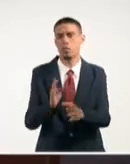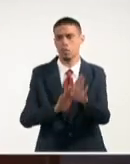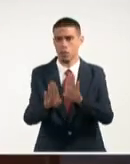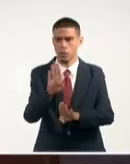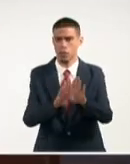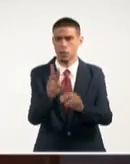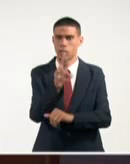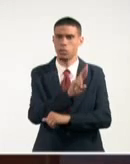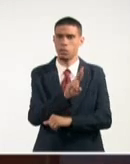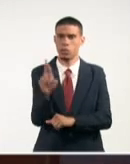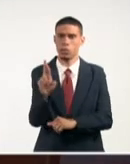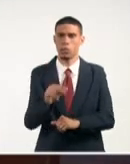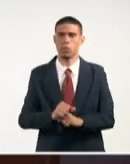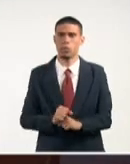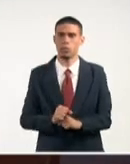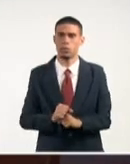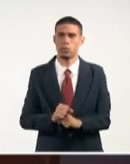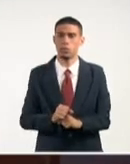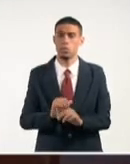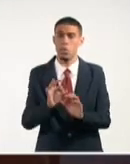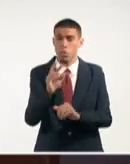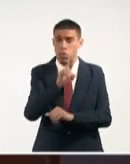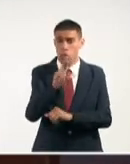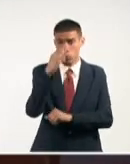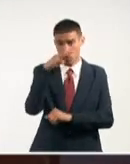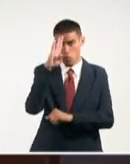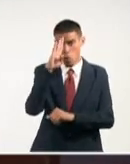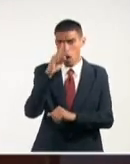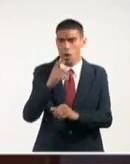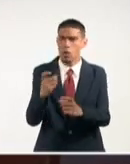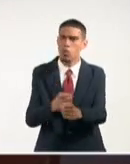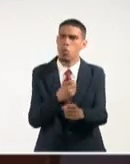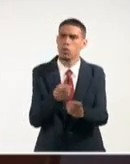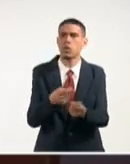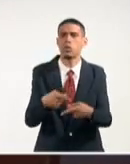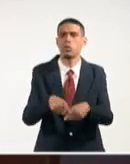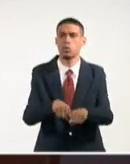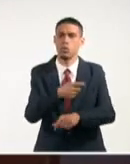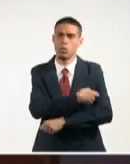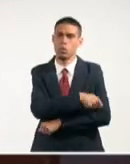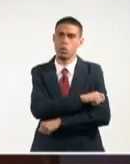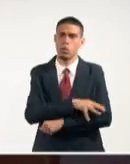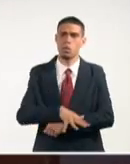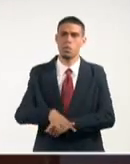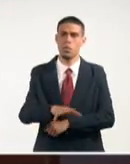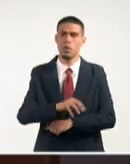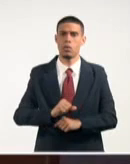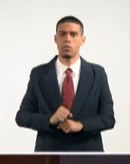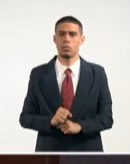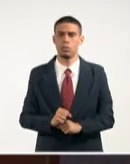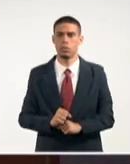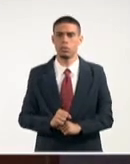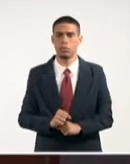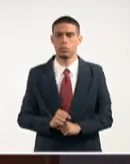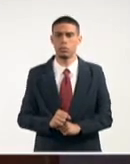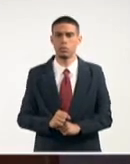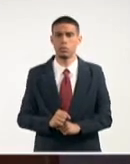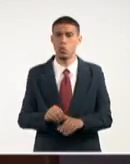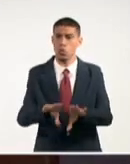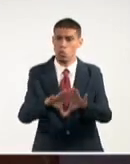el pueblo cualquier insuficiencia, consciente de que únicamente entre